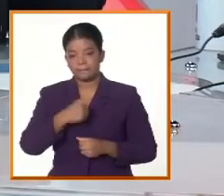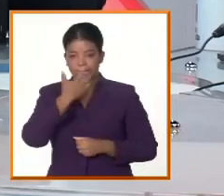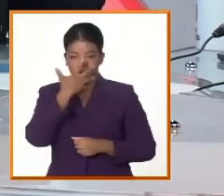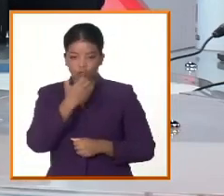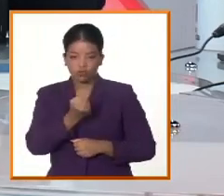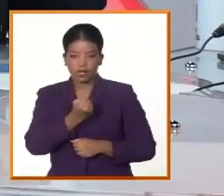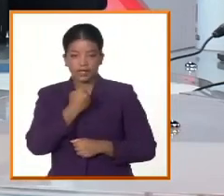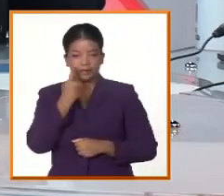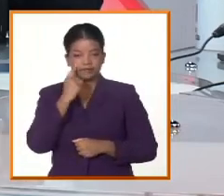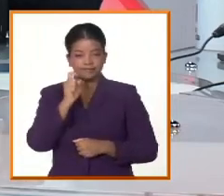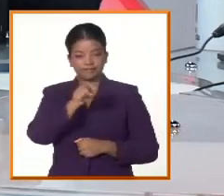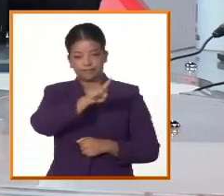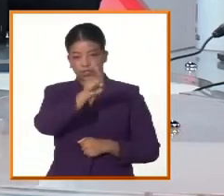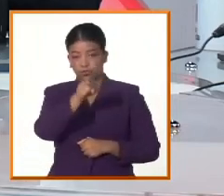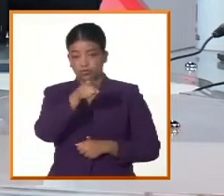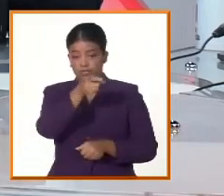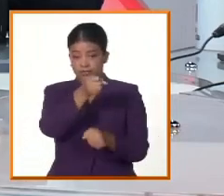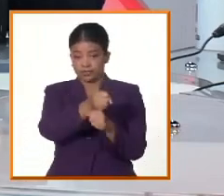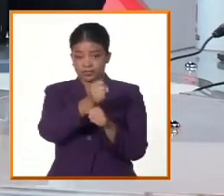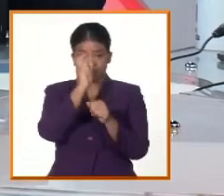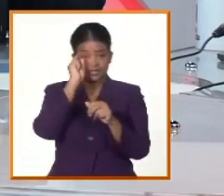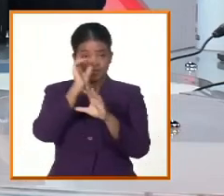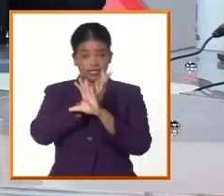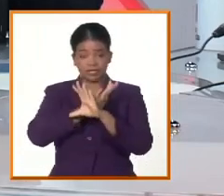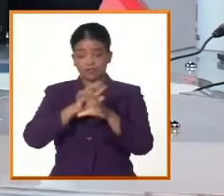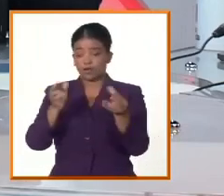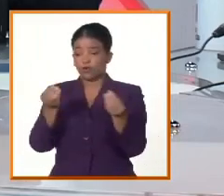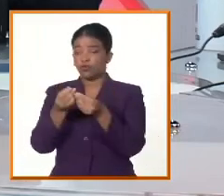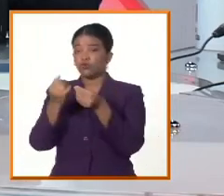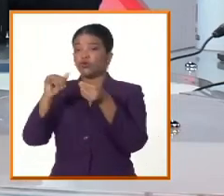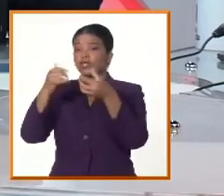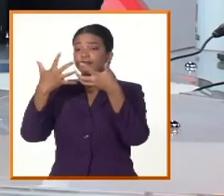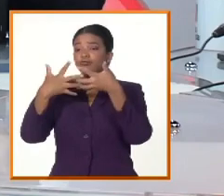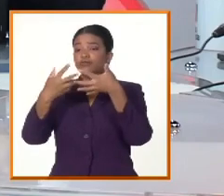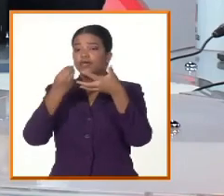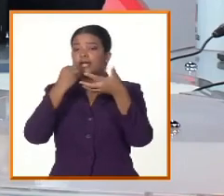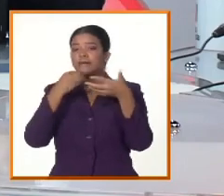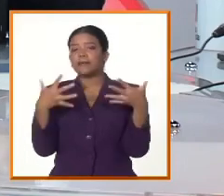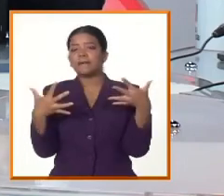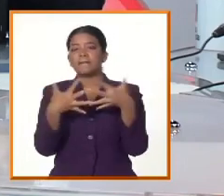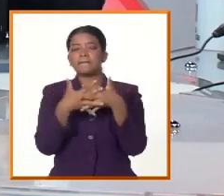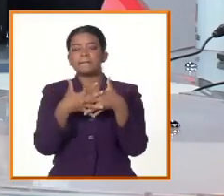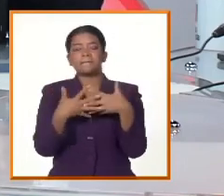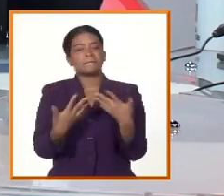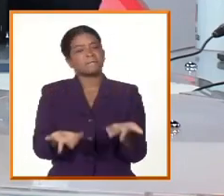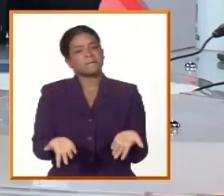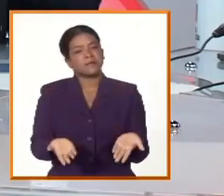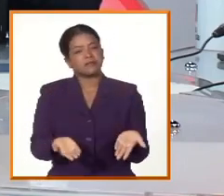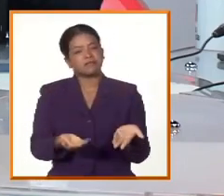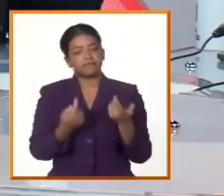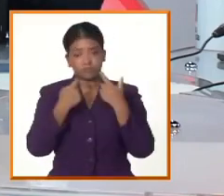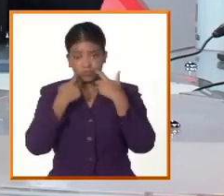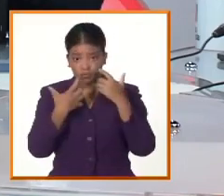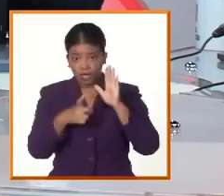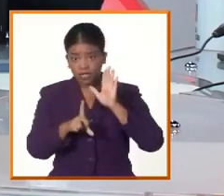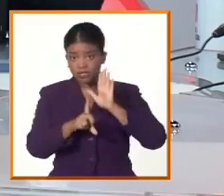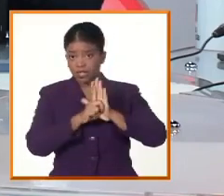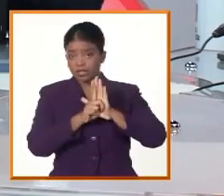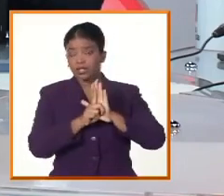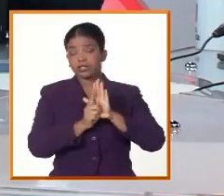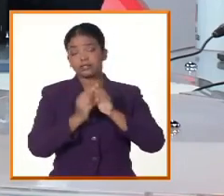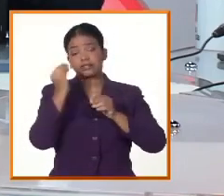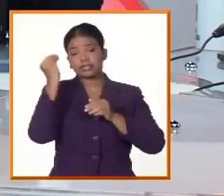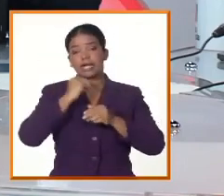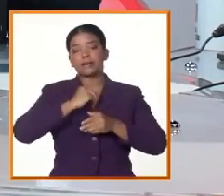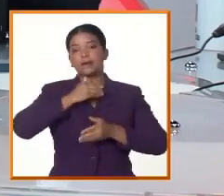vincular esa labor científica de su centro con la importancia que esta ley tiene para el país Cómo ha sido todo este